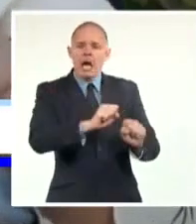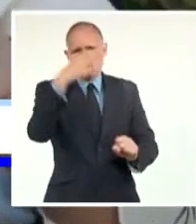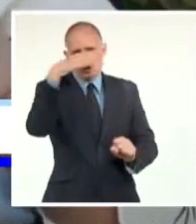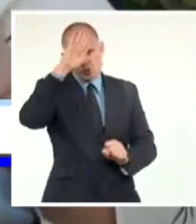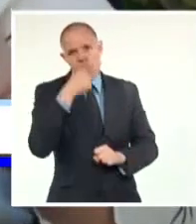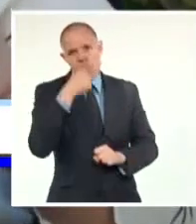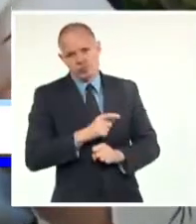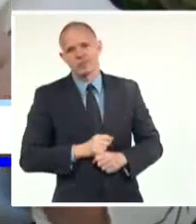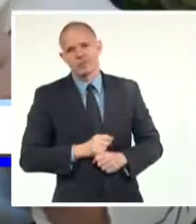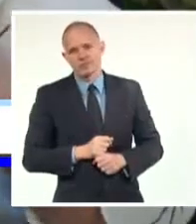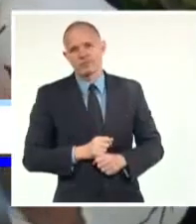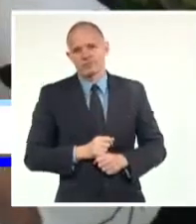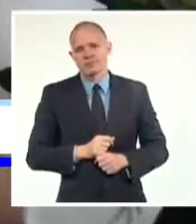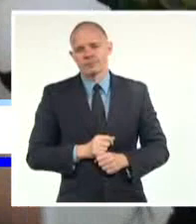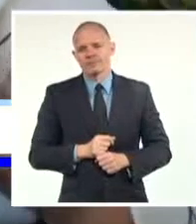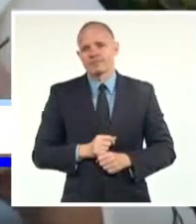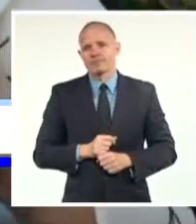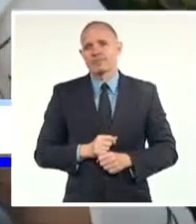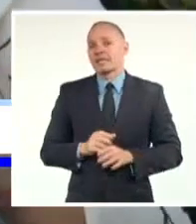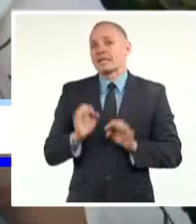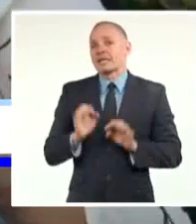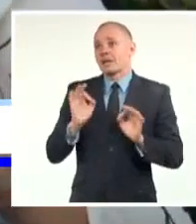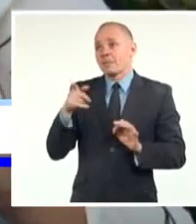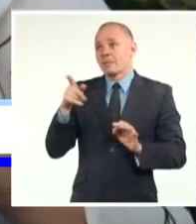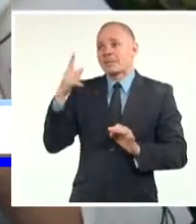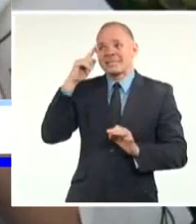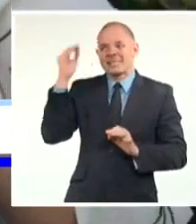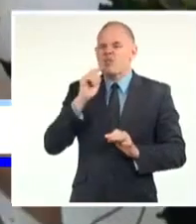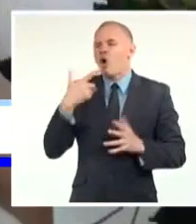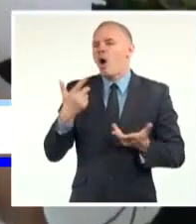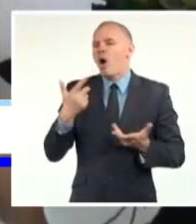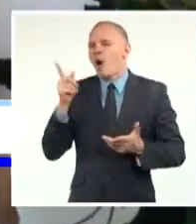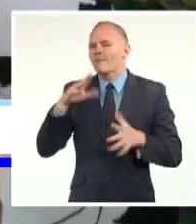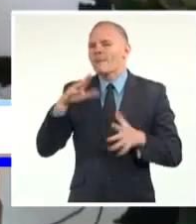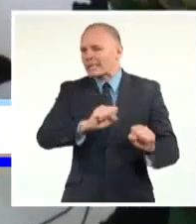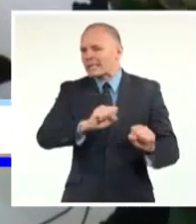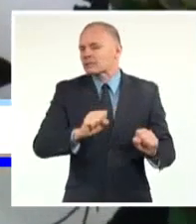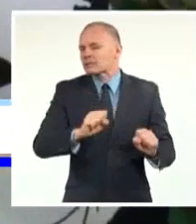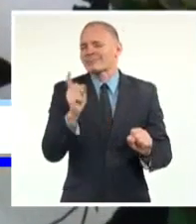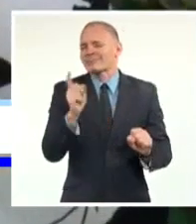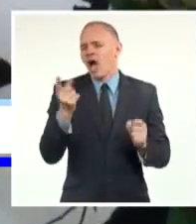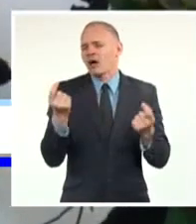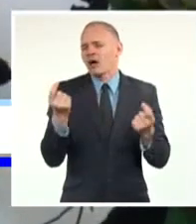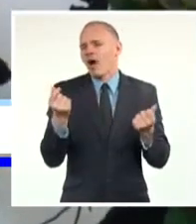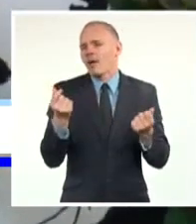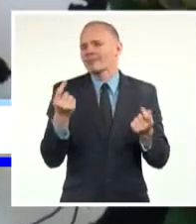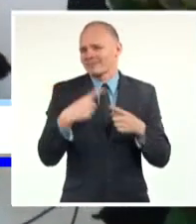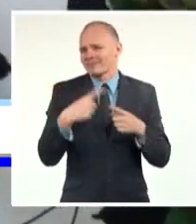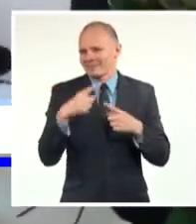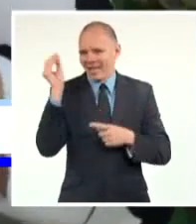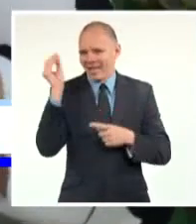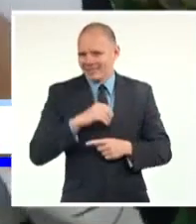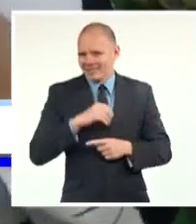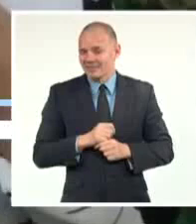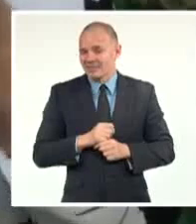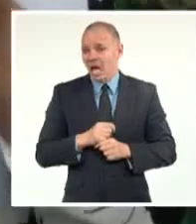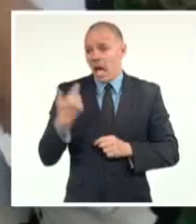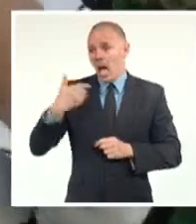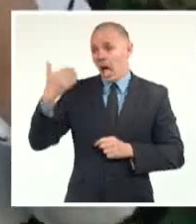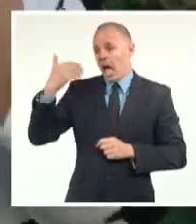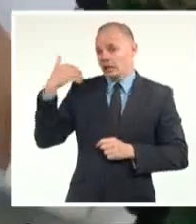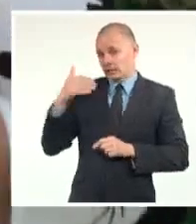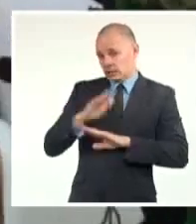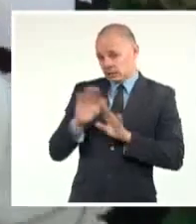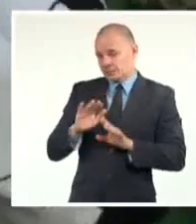eficiente de dominar a los países, dígase la forma económica. La primera conferencia americana, que luego va a